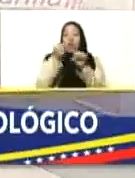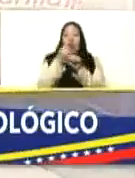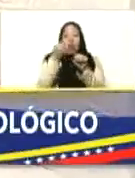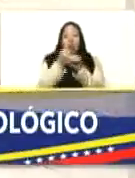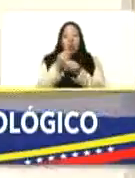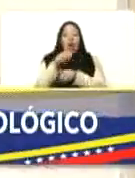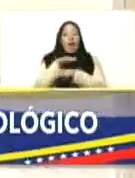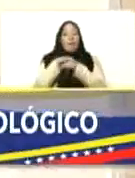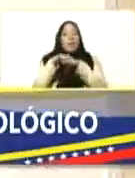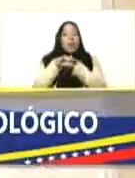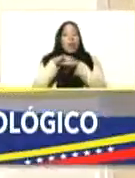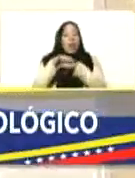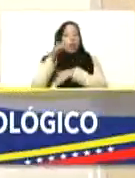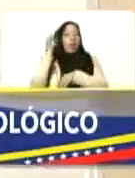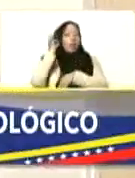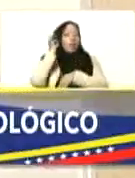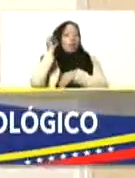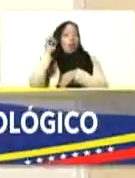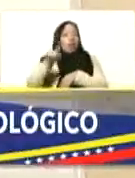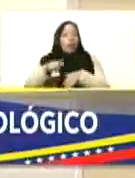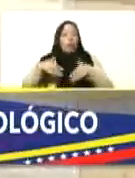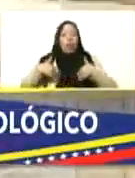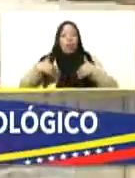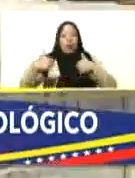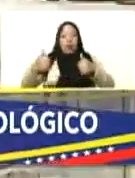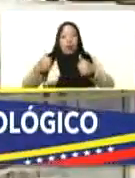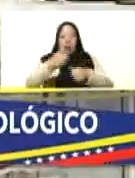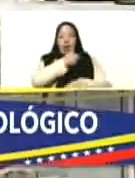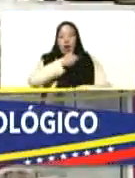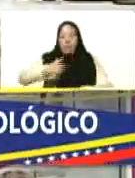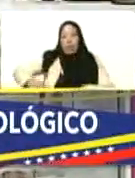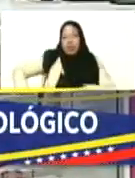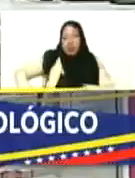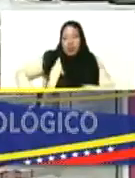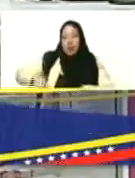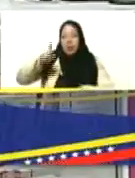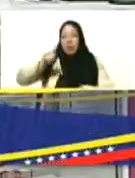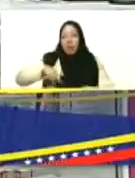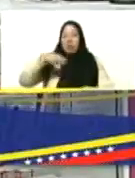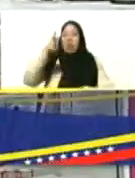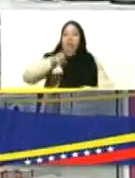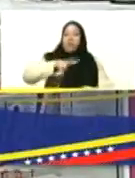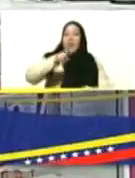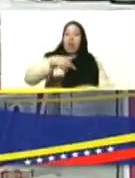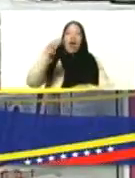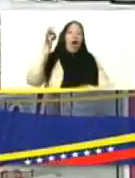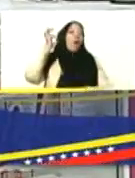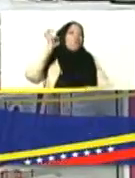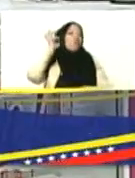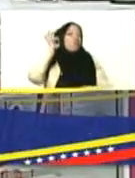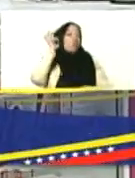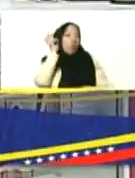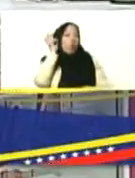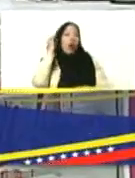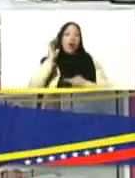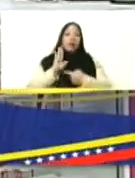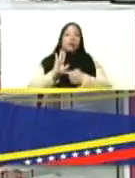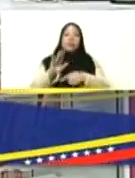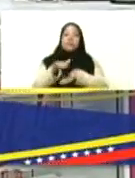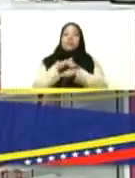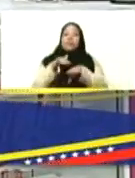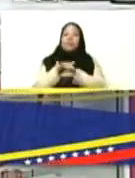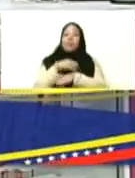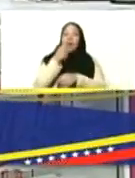ministra de la Salud y presidenta del Seguro Social, la doctora Magaly Gutiérrez, y nuestra ministra de la Mujer. He aquí realizado este